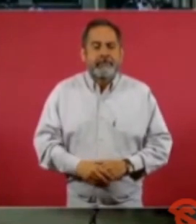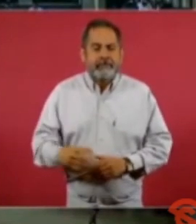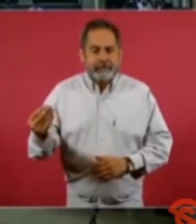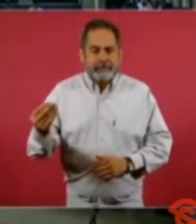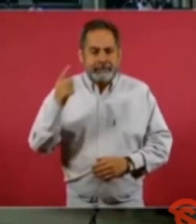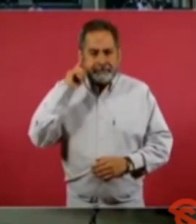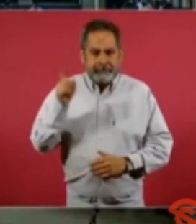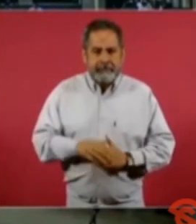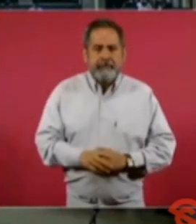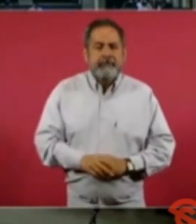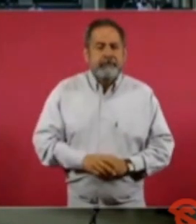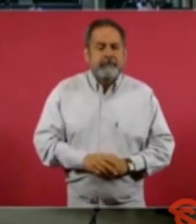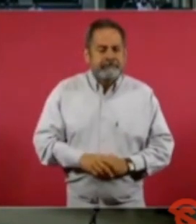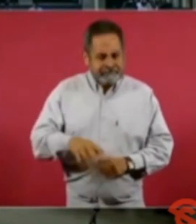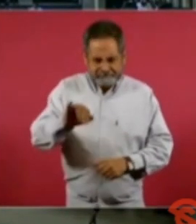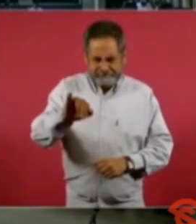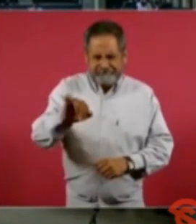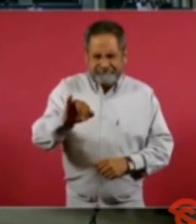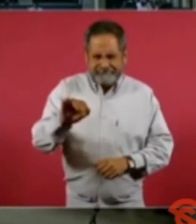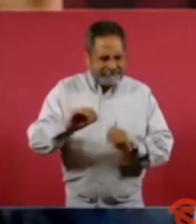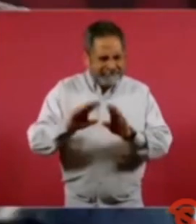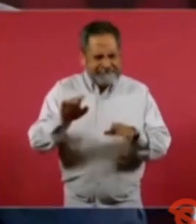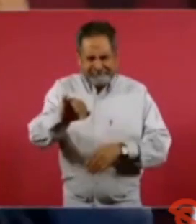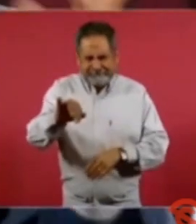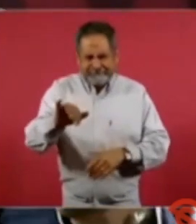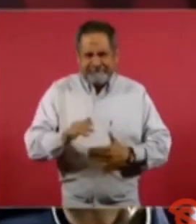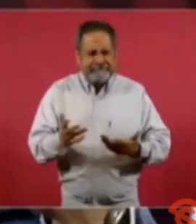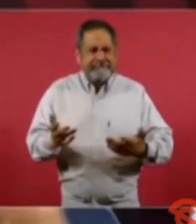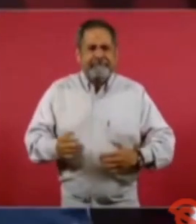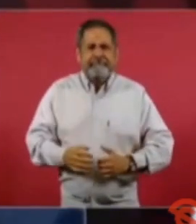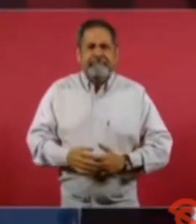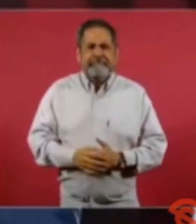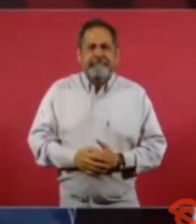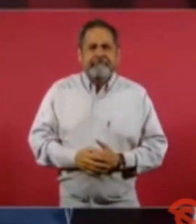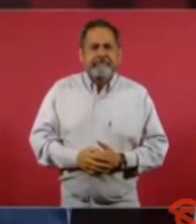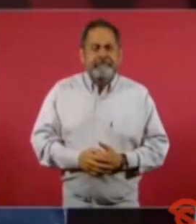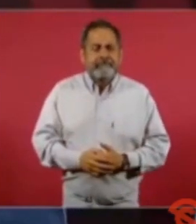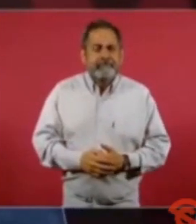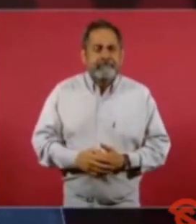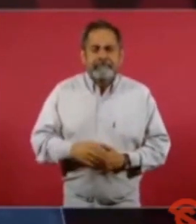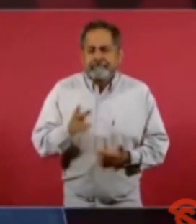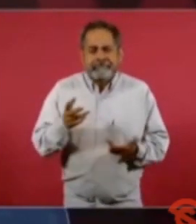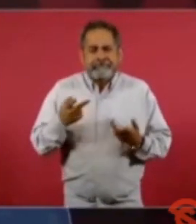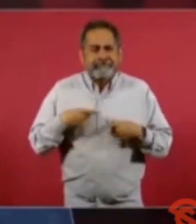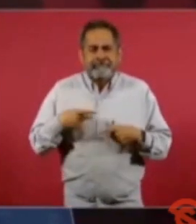Sí, porque pues son gentes